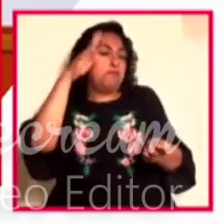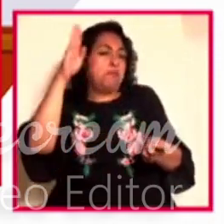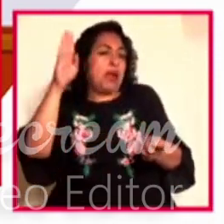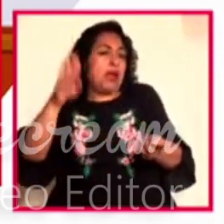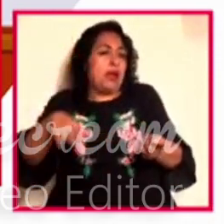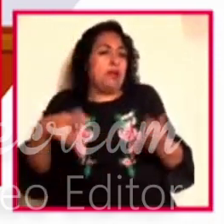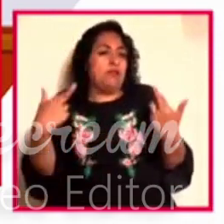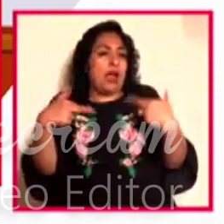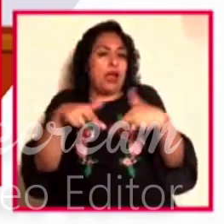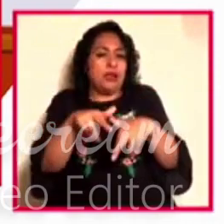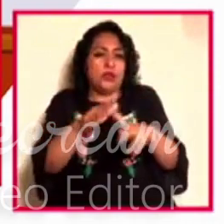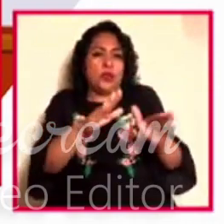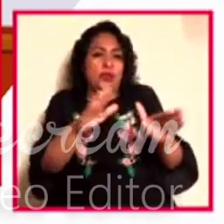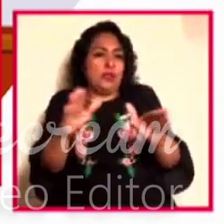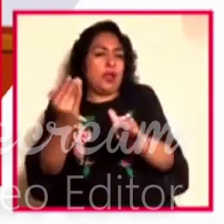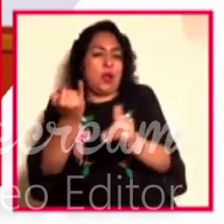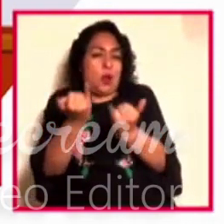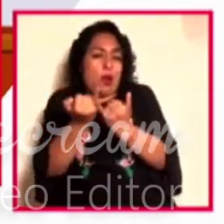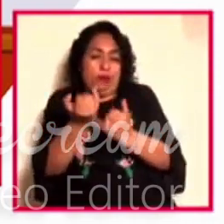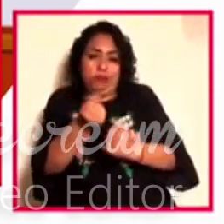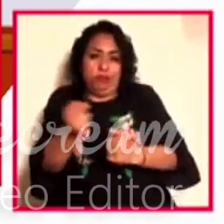era.